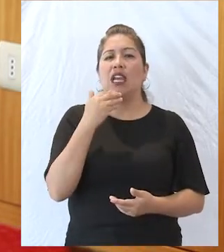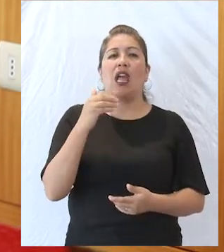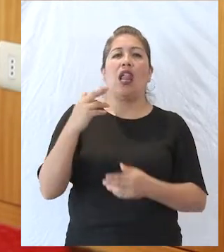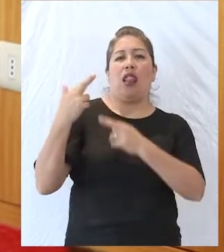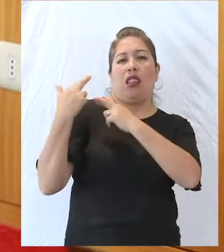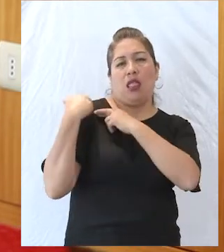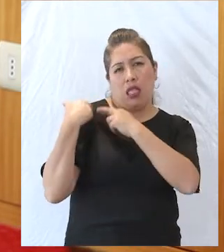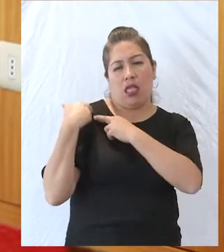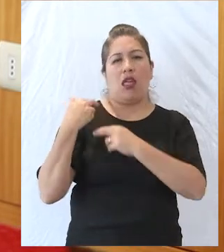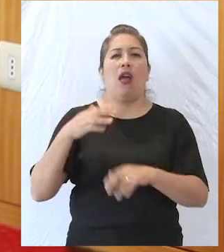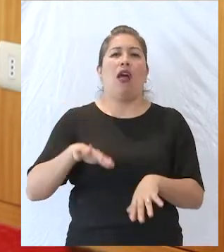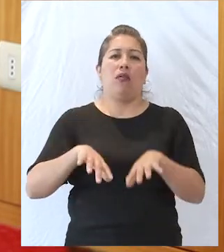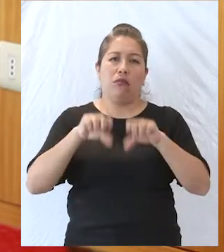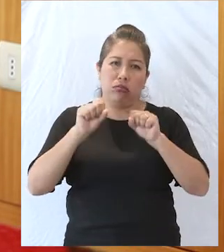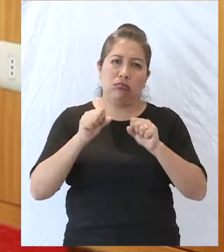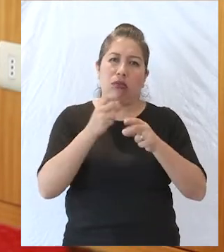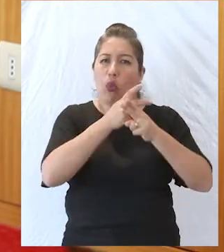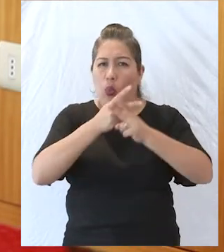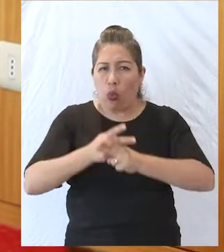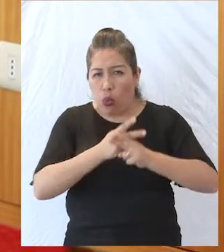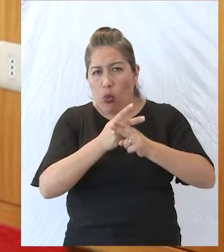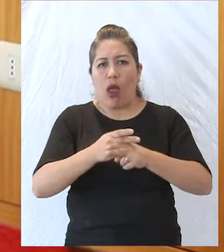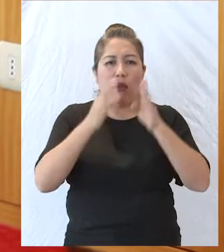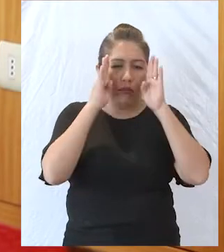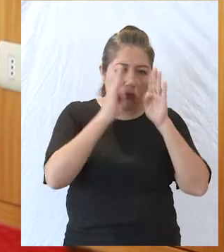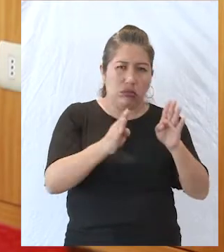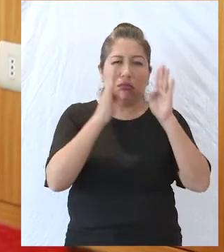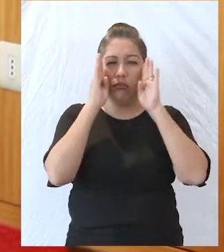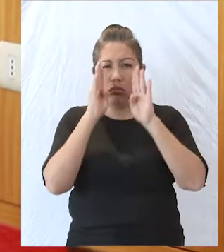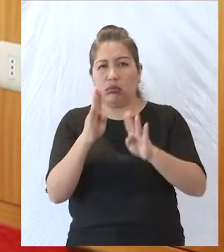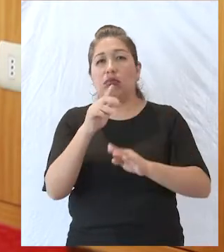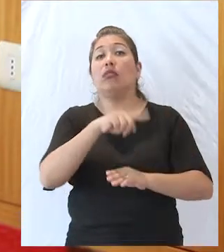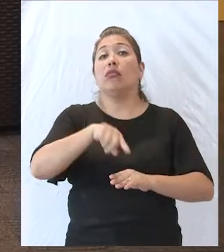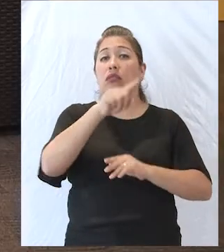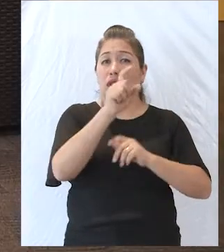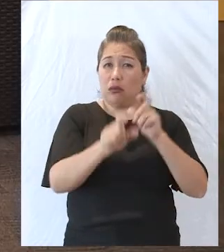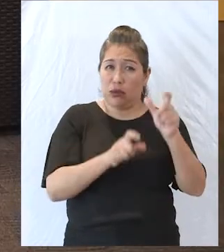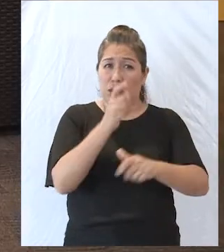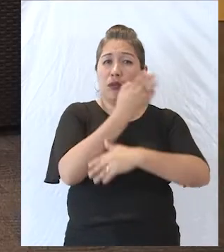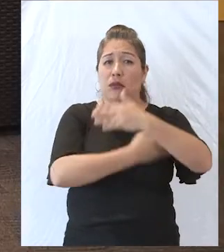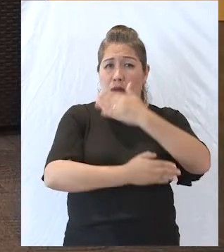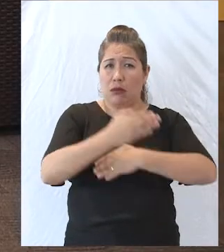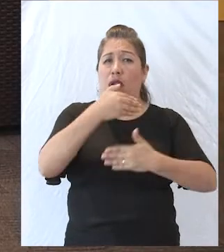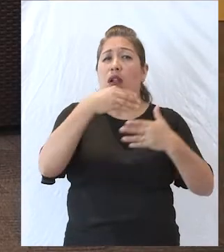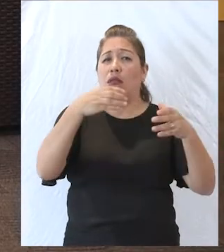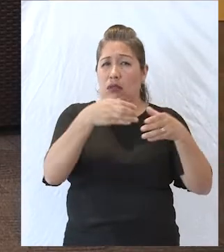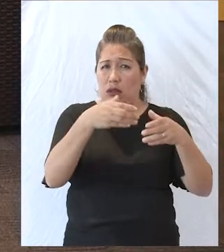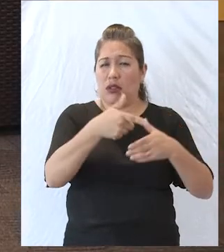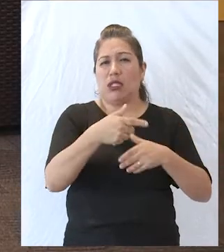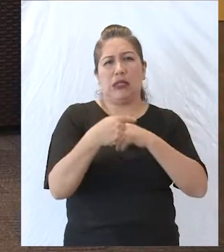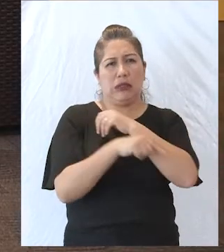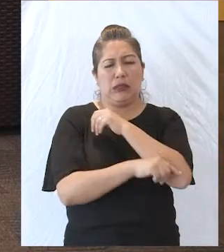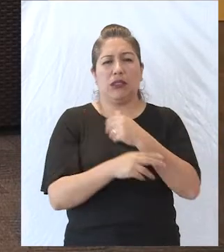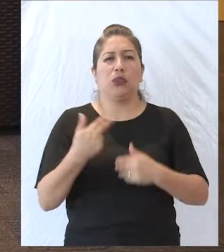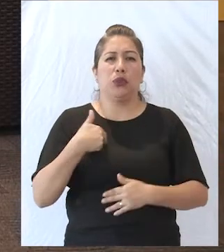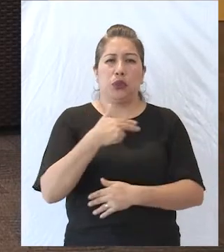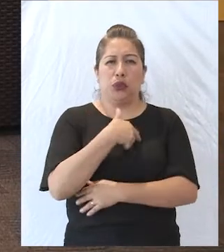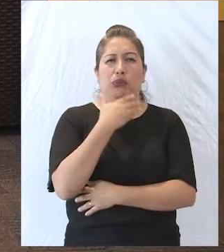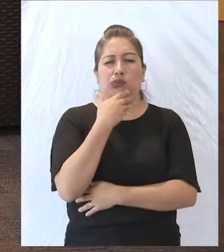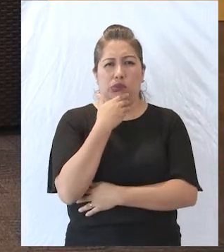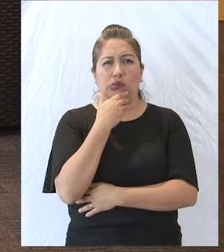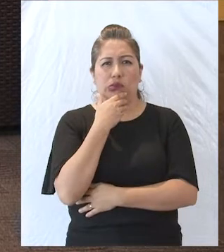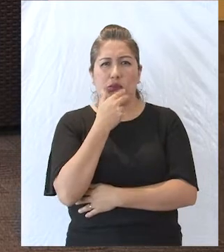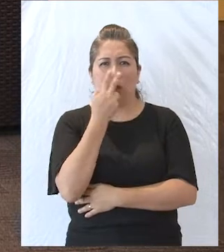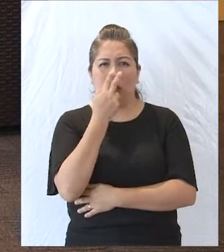que están al cargo de familiares, asistentes o cuidadores. En ese sentido, nosotros, reivindicando a este